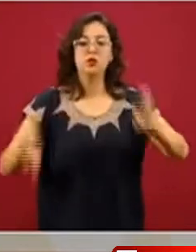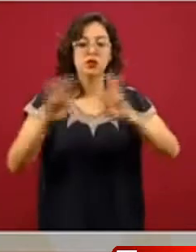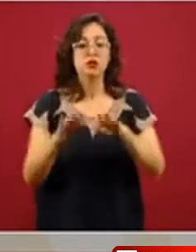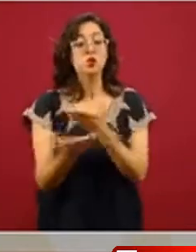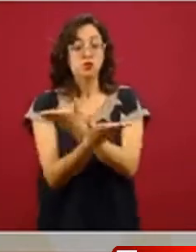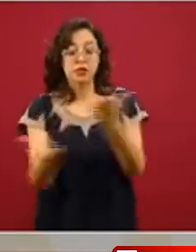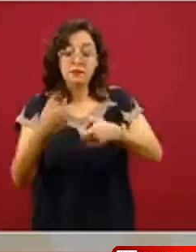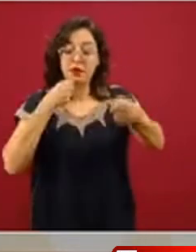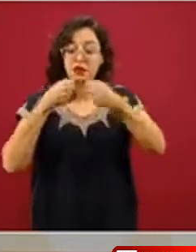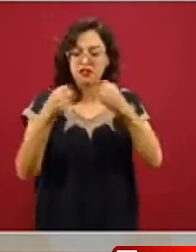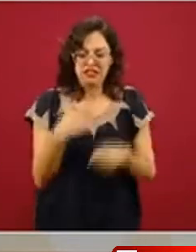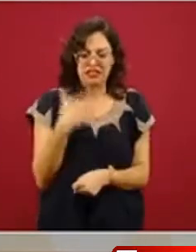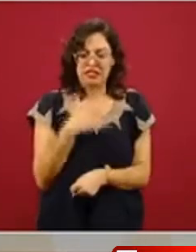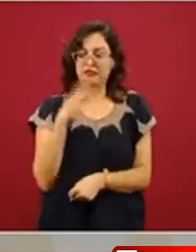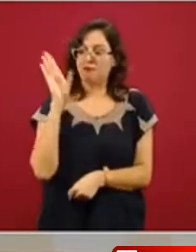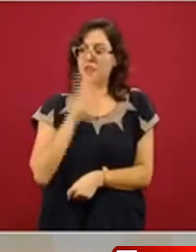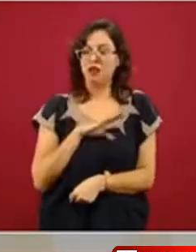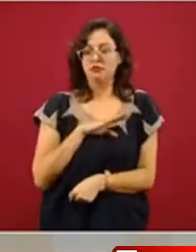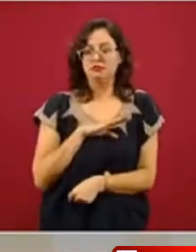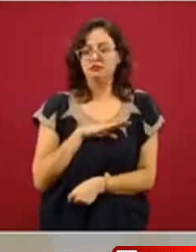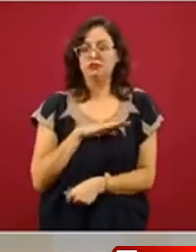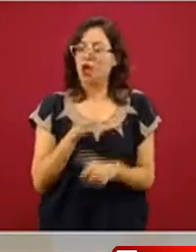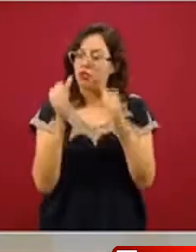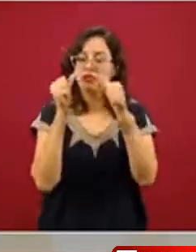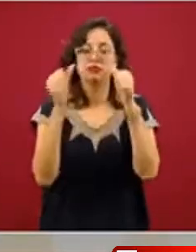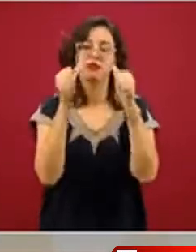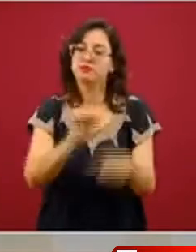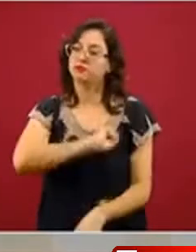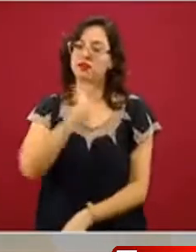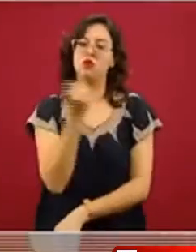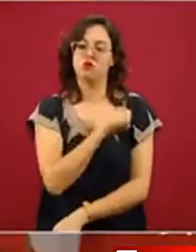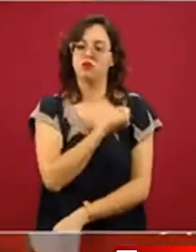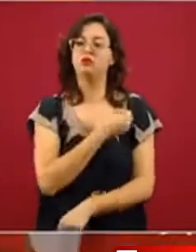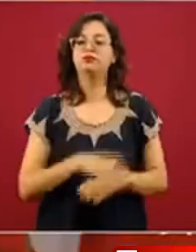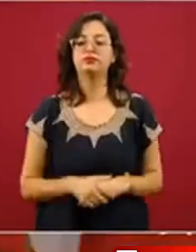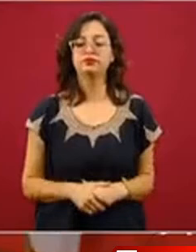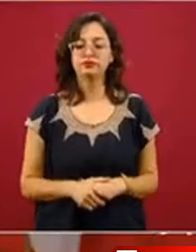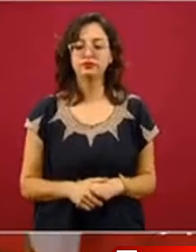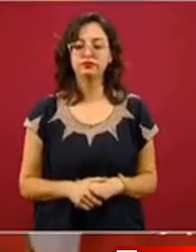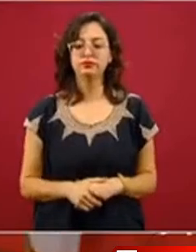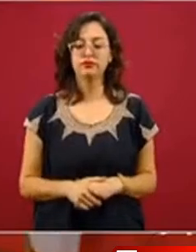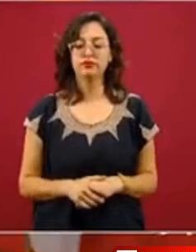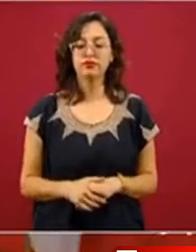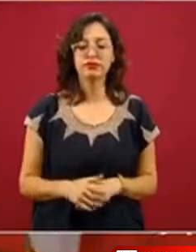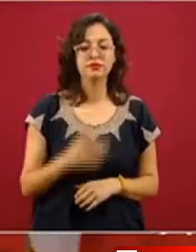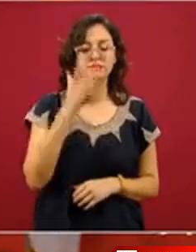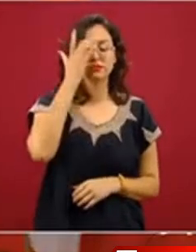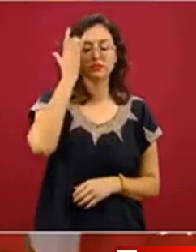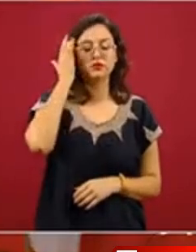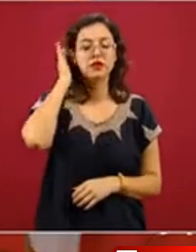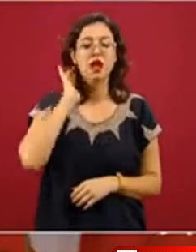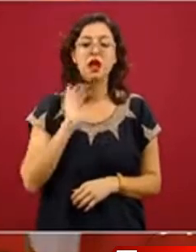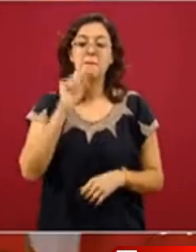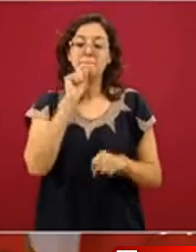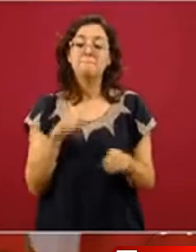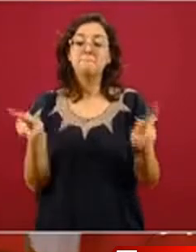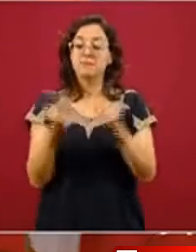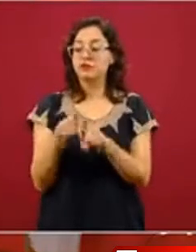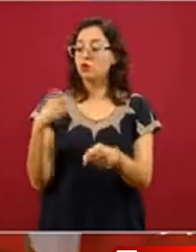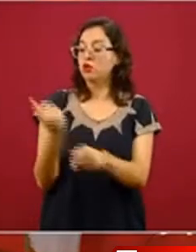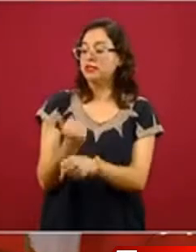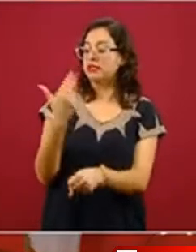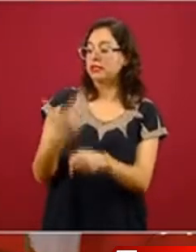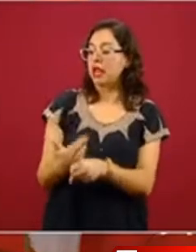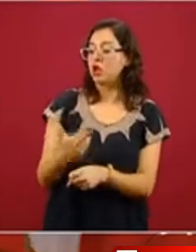que ustedes no tengan un problema de salud en ese sentido. Lo mismo aquí con el secretario Herrera o con cualquier otro